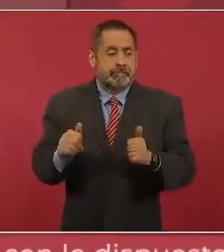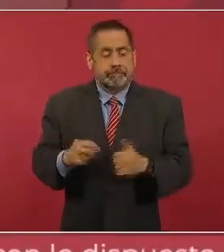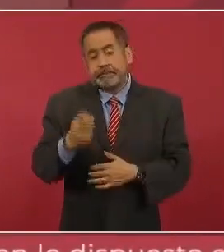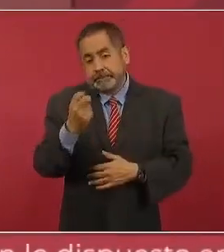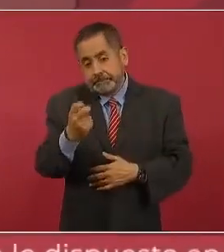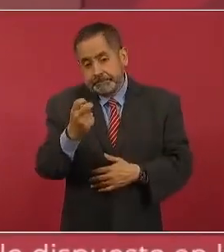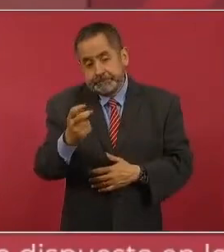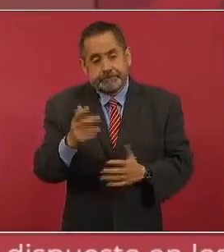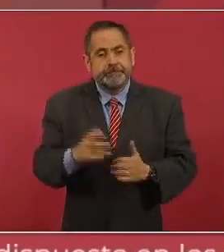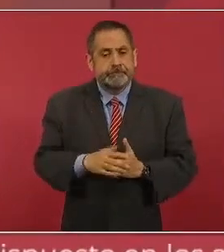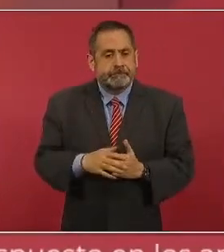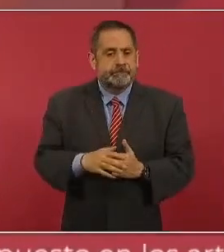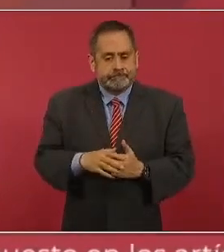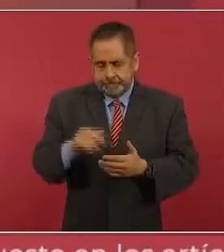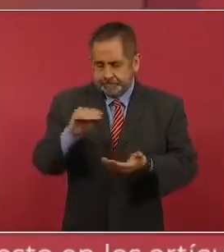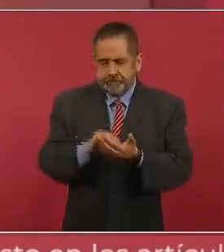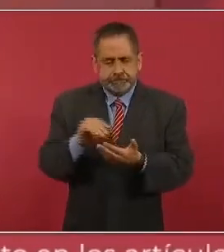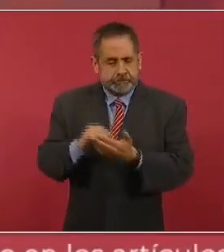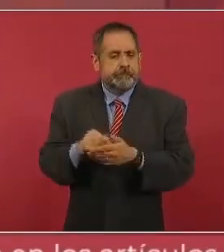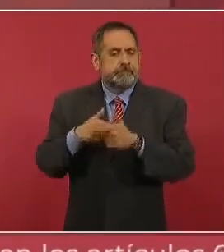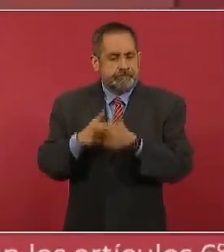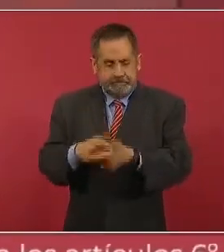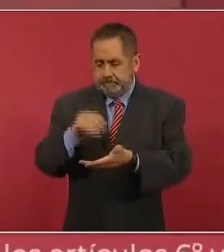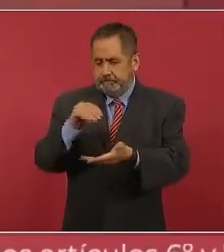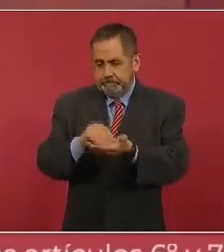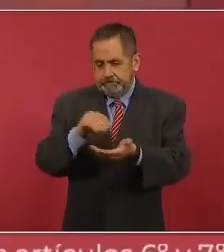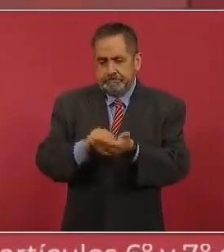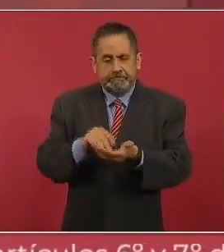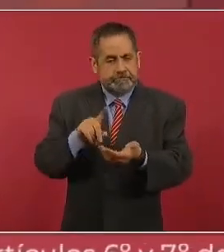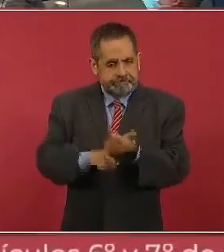eso sigue estando